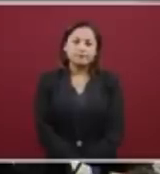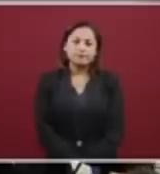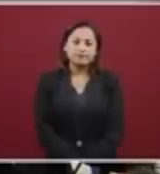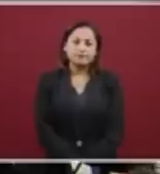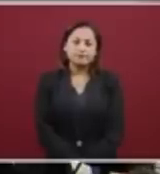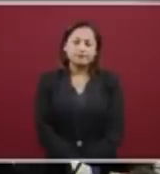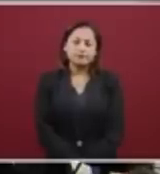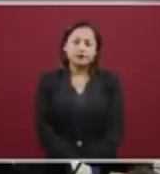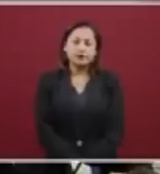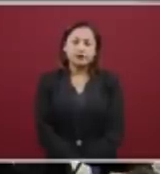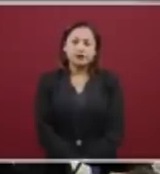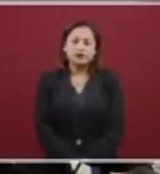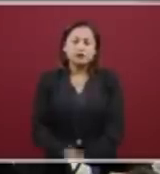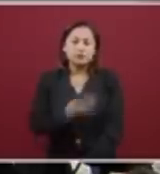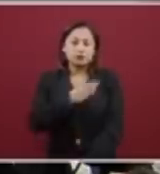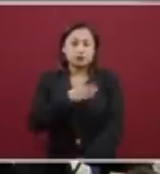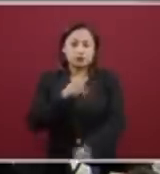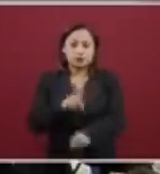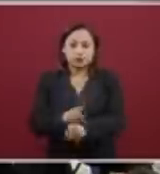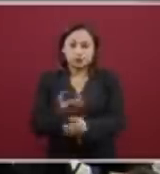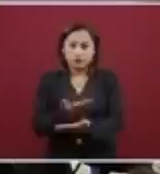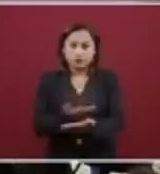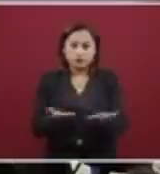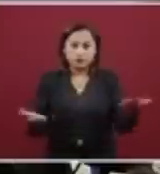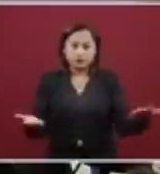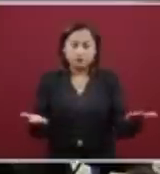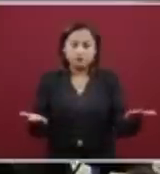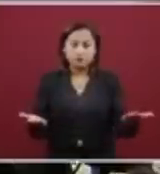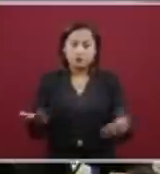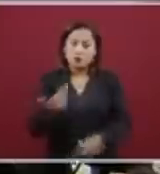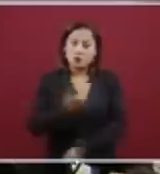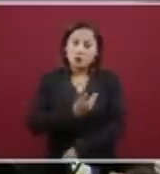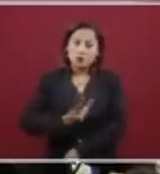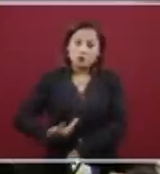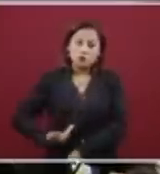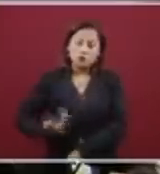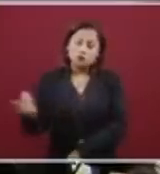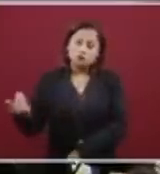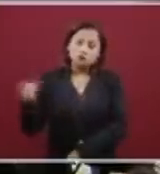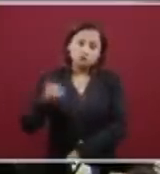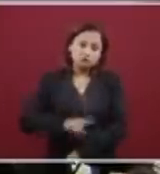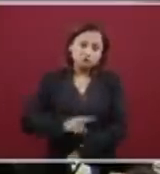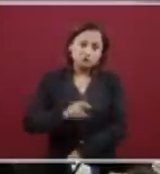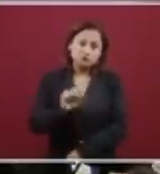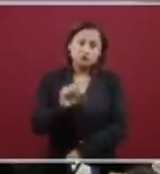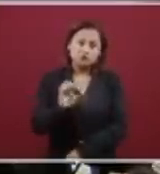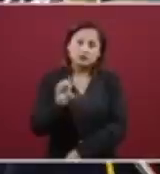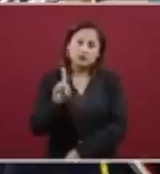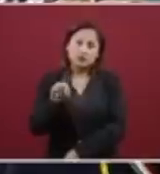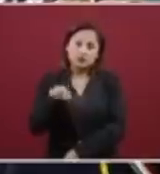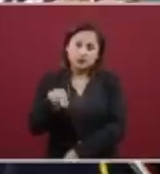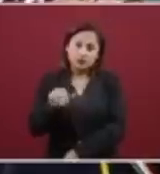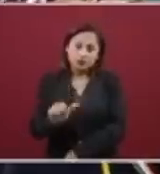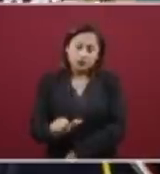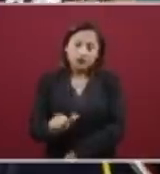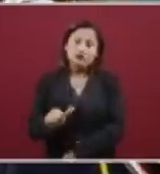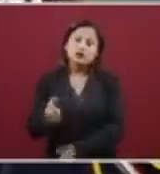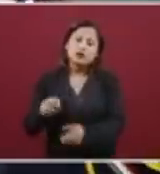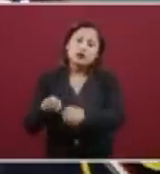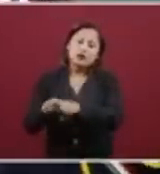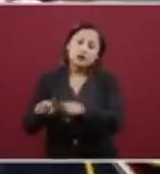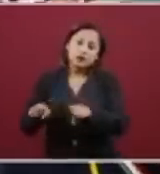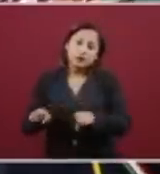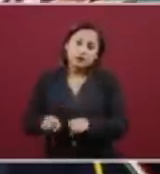en muy buenos días a todos por mandato presidencial la secretaria de la defensa nacional a través del cuerpo de ingenieros del